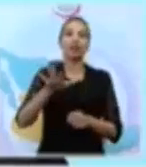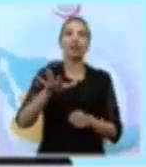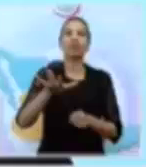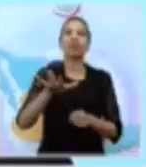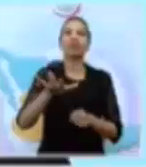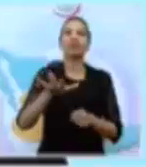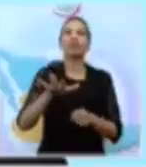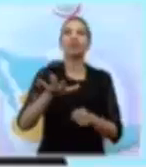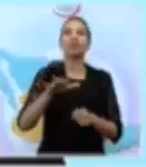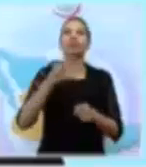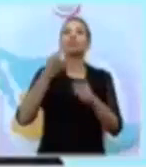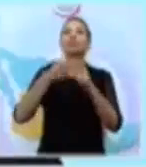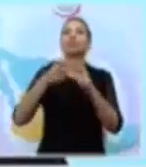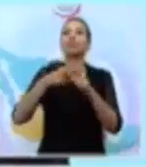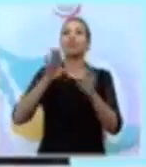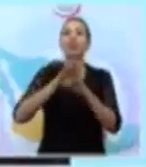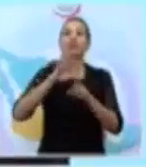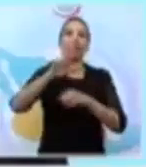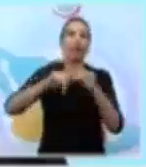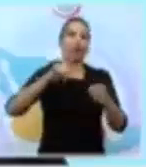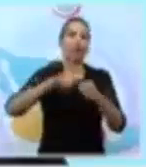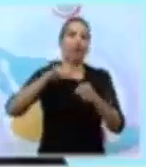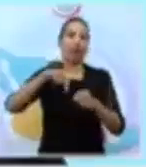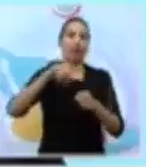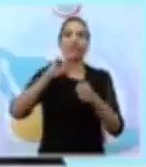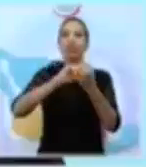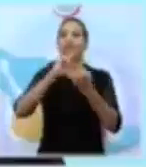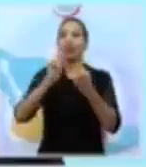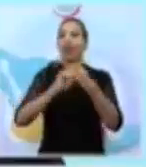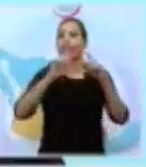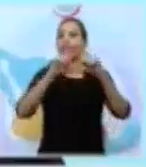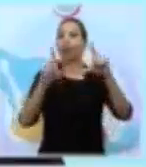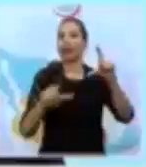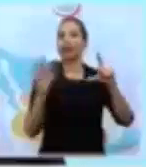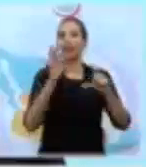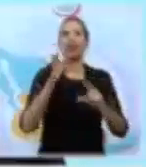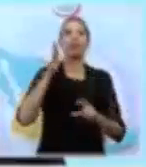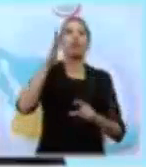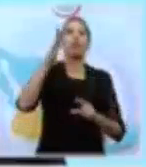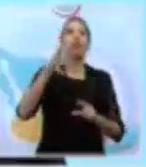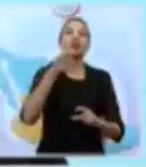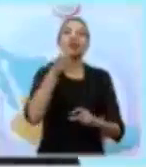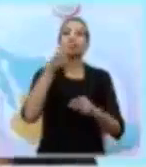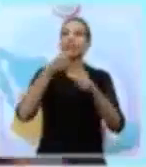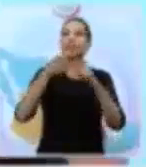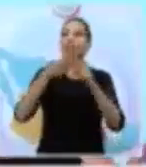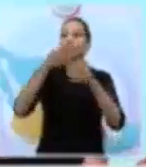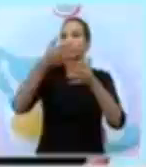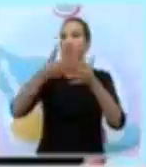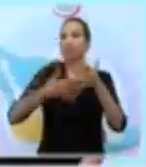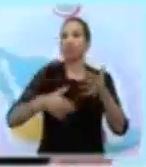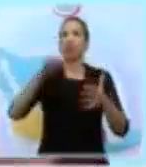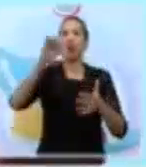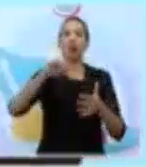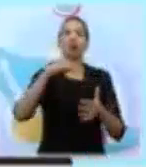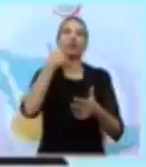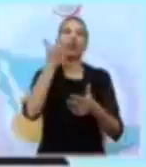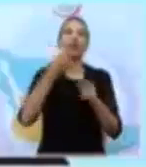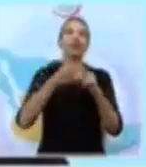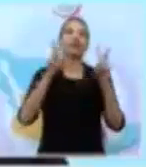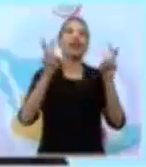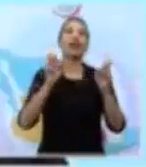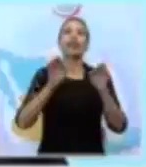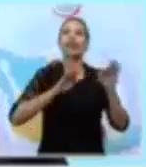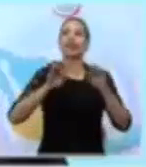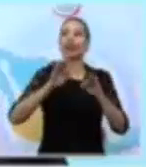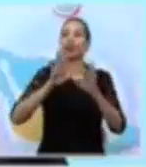activos naturales de este país para generaciones futuras, En fin, bueno, OIT con el tema de